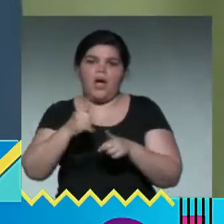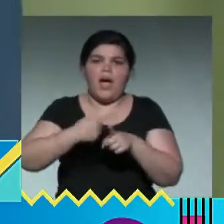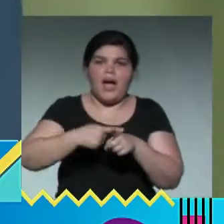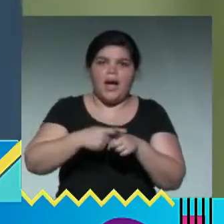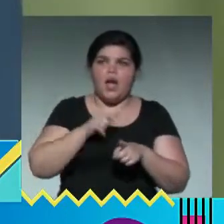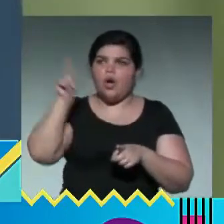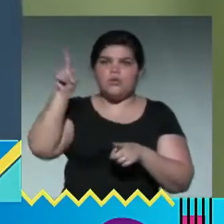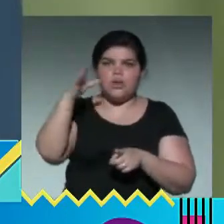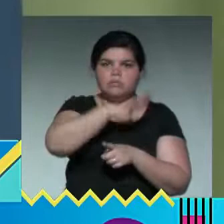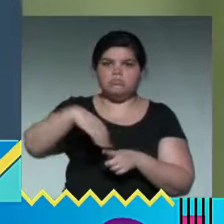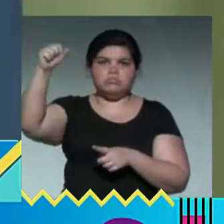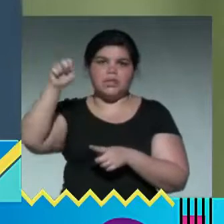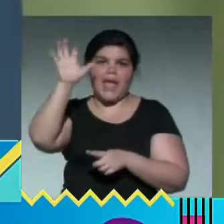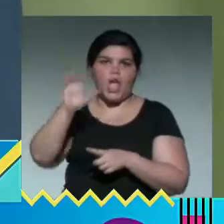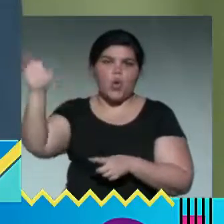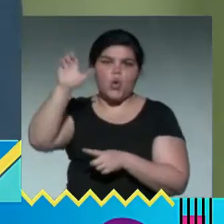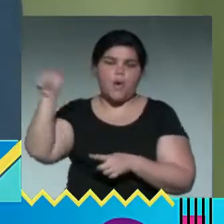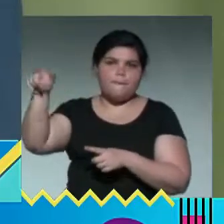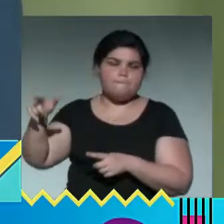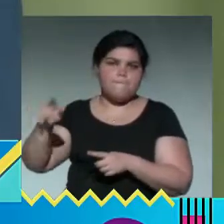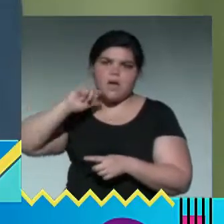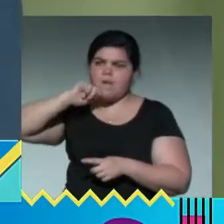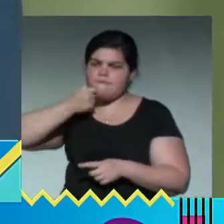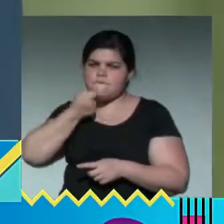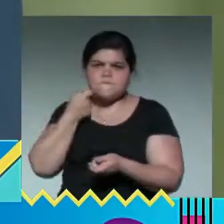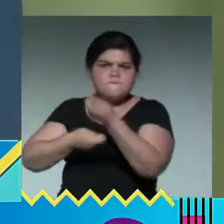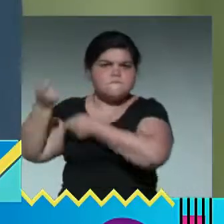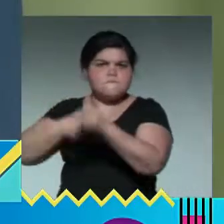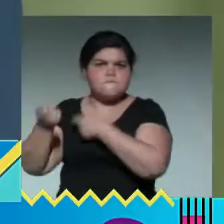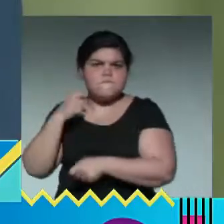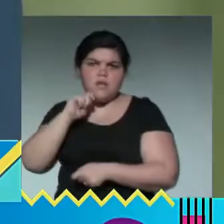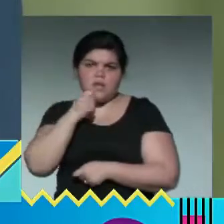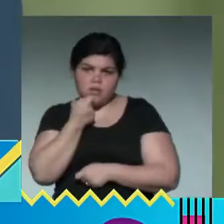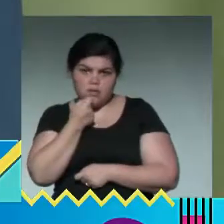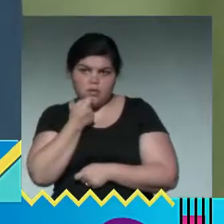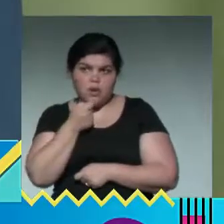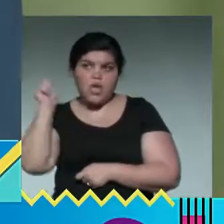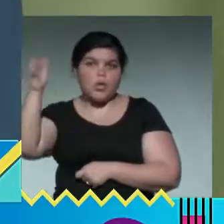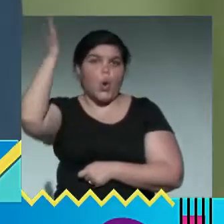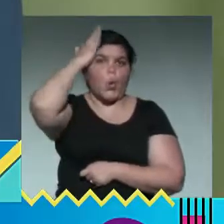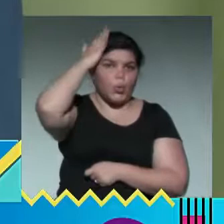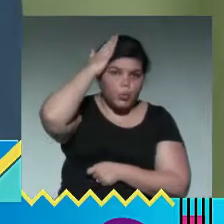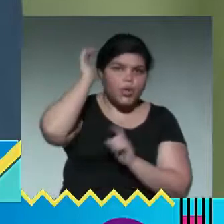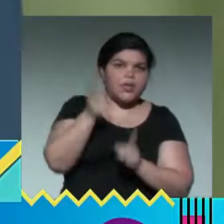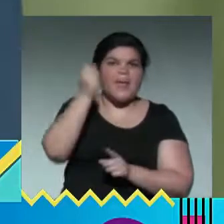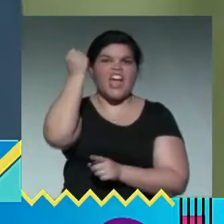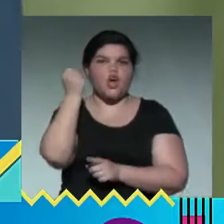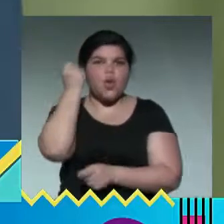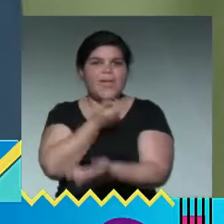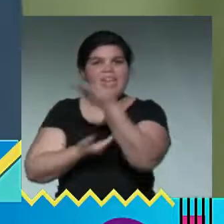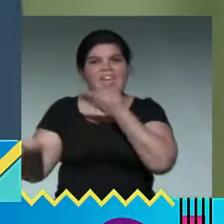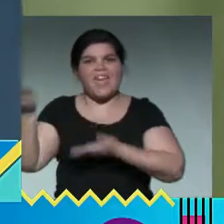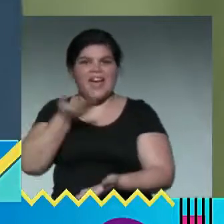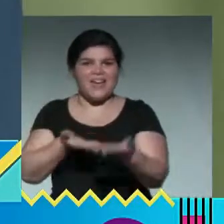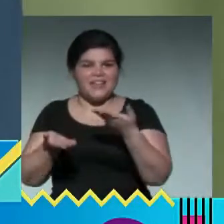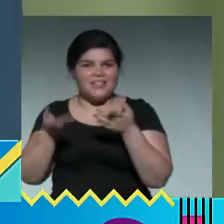Europa. Entonces, ese intercambio inclusive fue no solamente cultural, sino también económico, que tuvo una